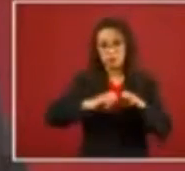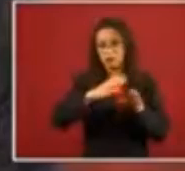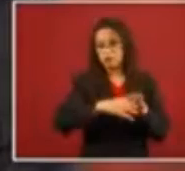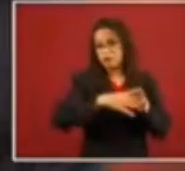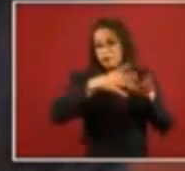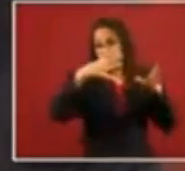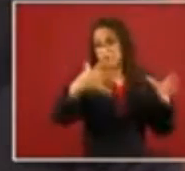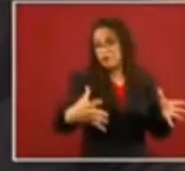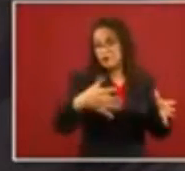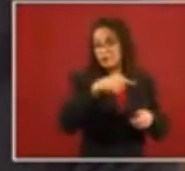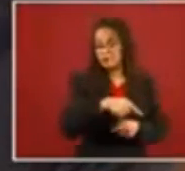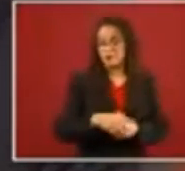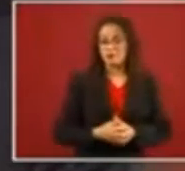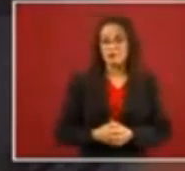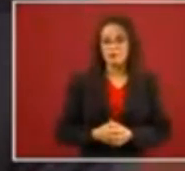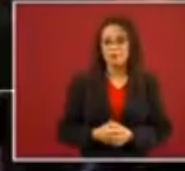que, incluyendo